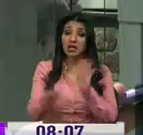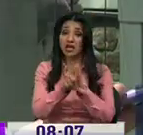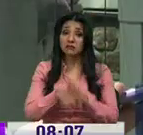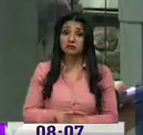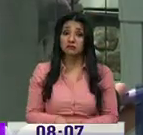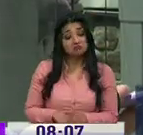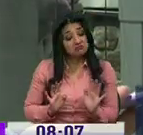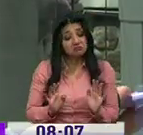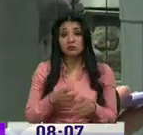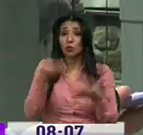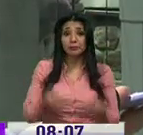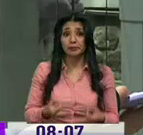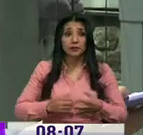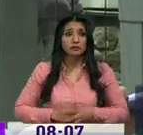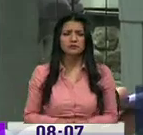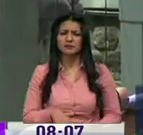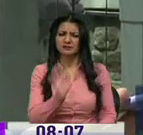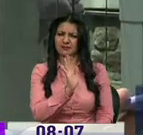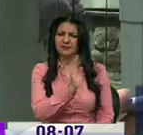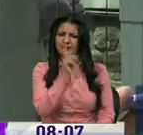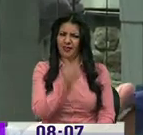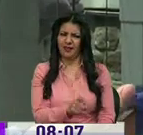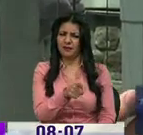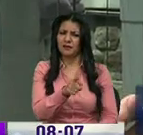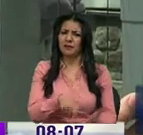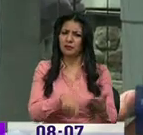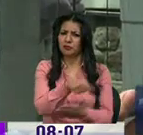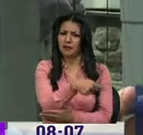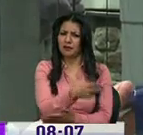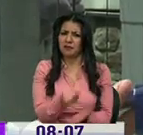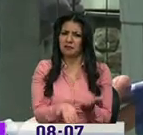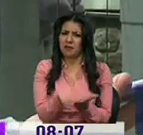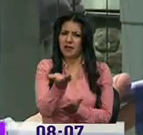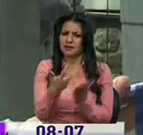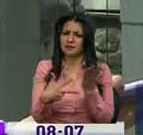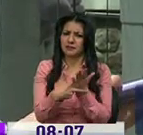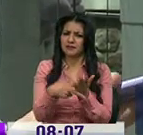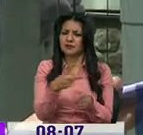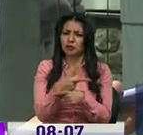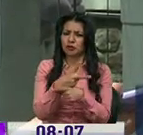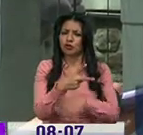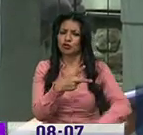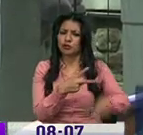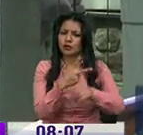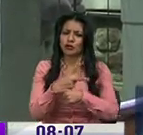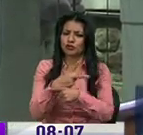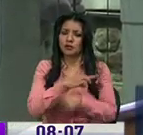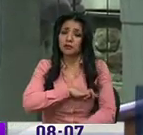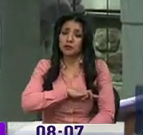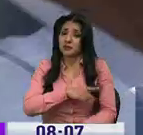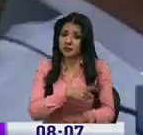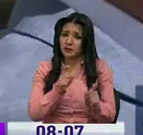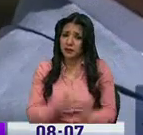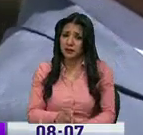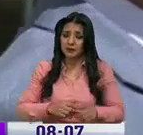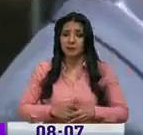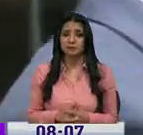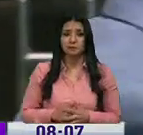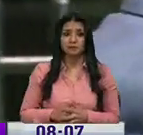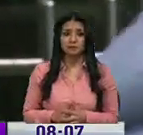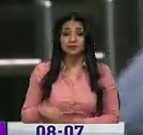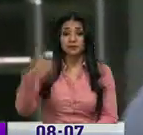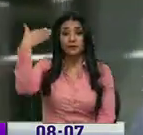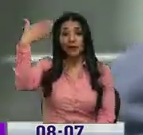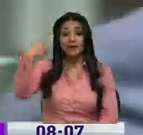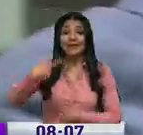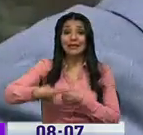partes. No, porque para eso tiene que haber una autorización de incremento por parte del Consejo Metropolitano. Por su parte, el alcalde